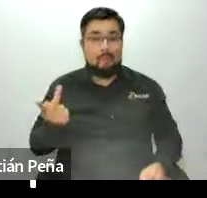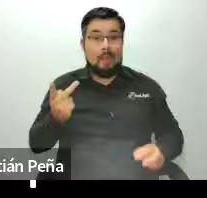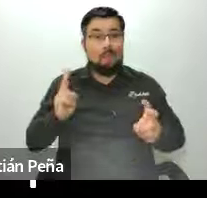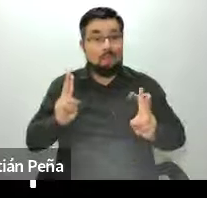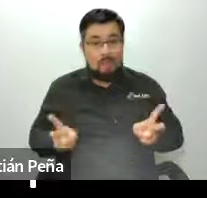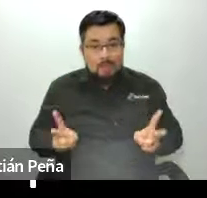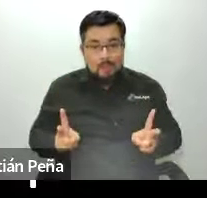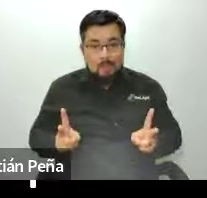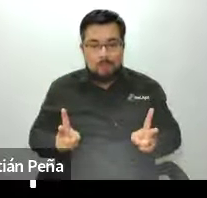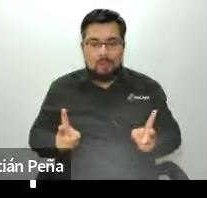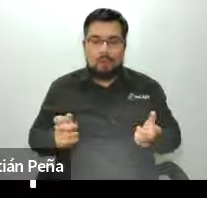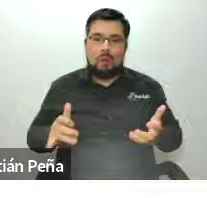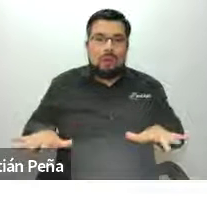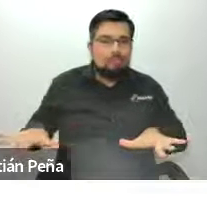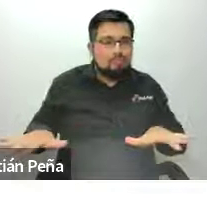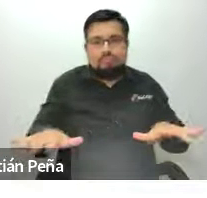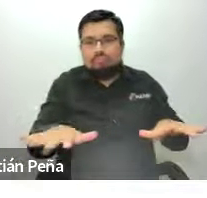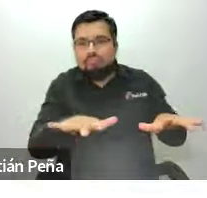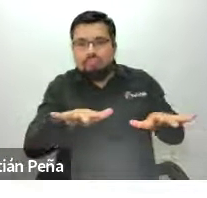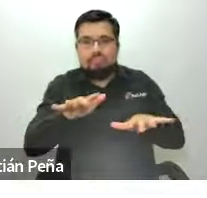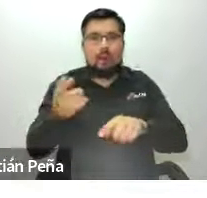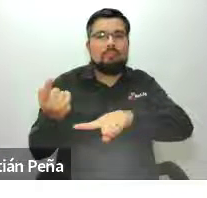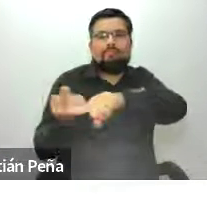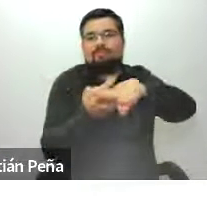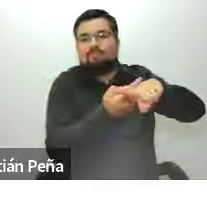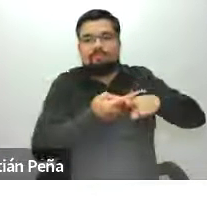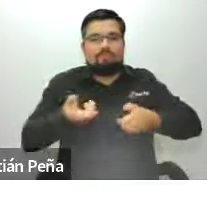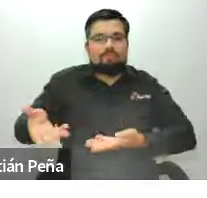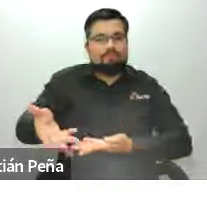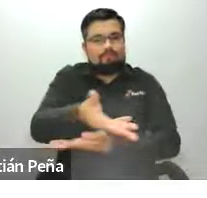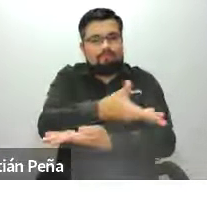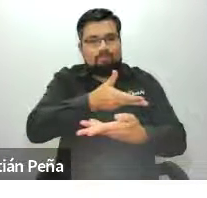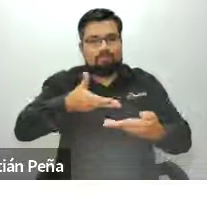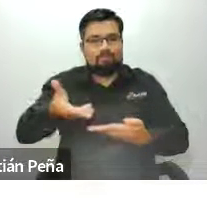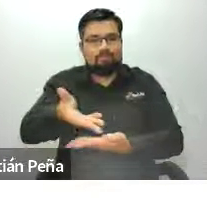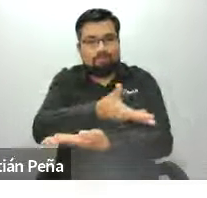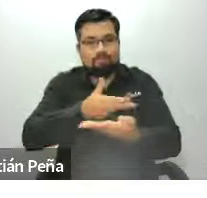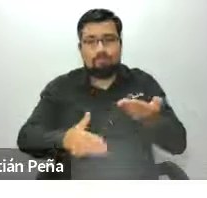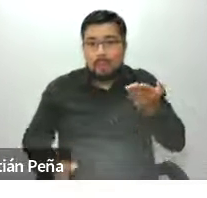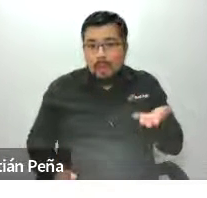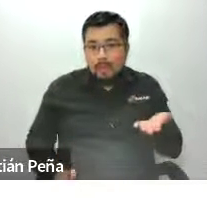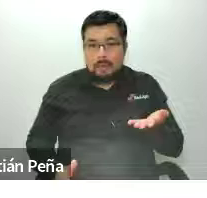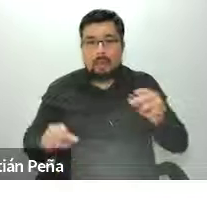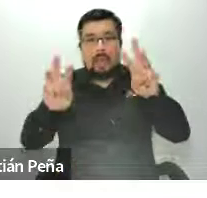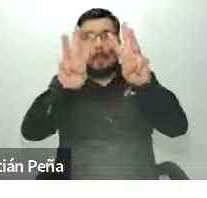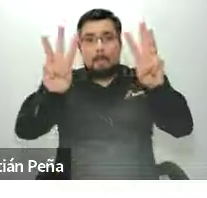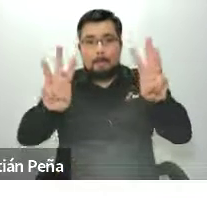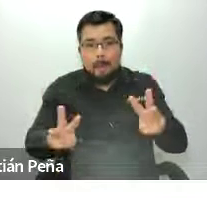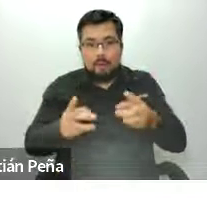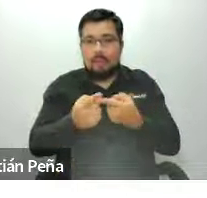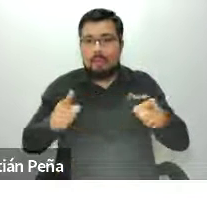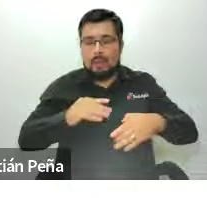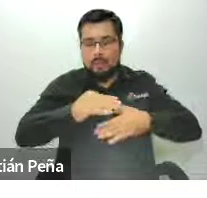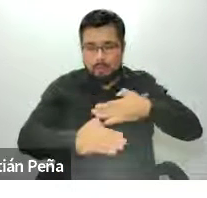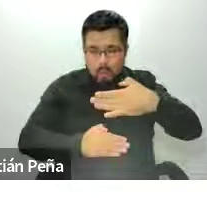eh, bastante dialogada, podríamos decir, ¿no? Y entonces en ese marco hubo distintos procesos de validación. Nos parece